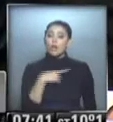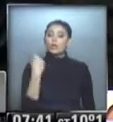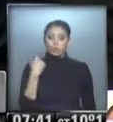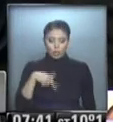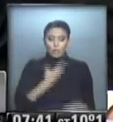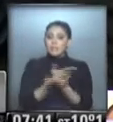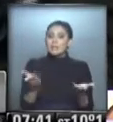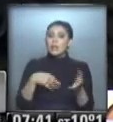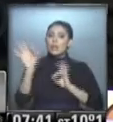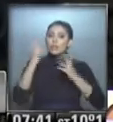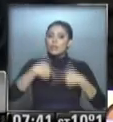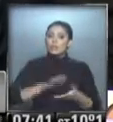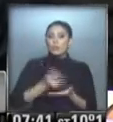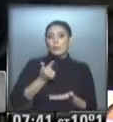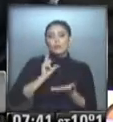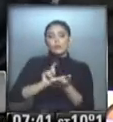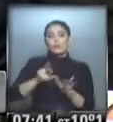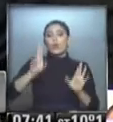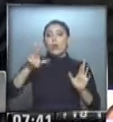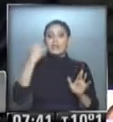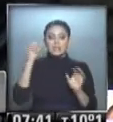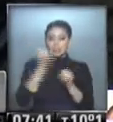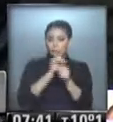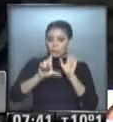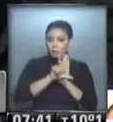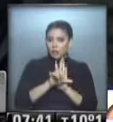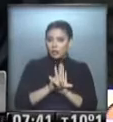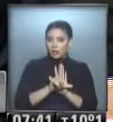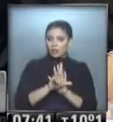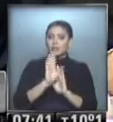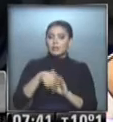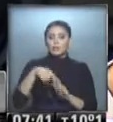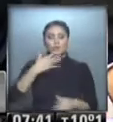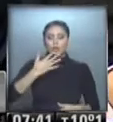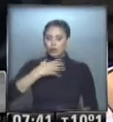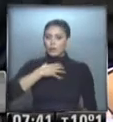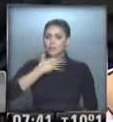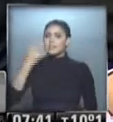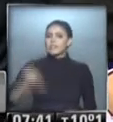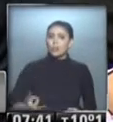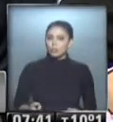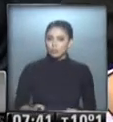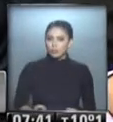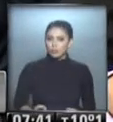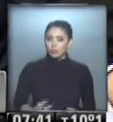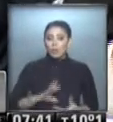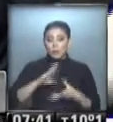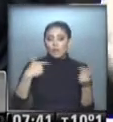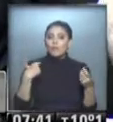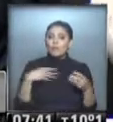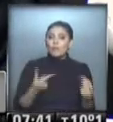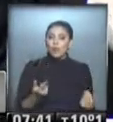proyecto de presupuesto que esperamos se convierta de ley con la firme convicción de que la mejor apuesta